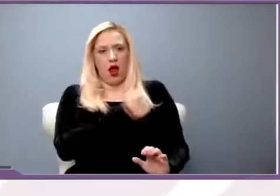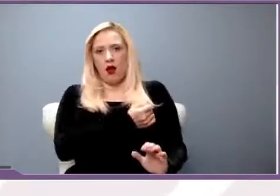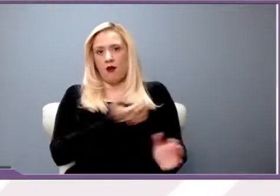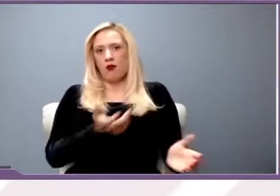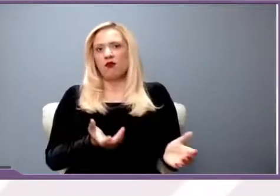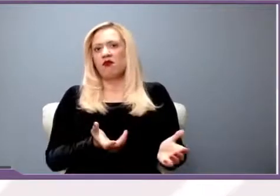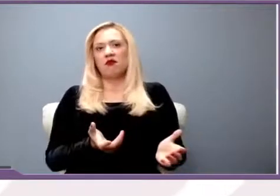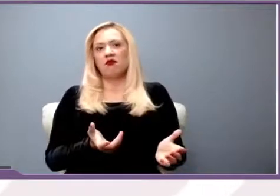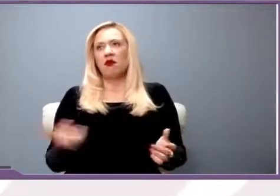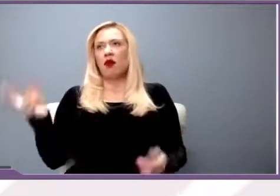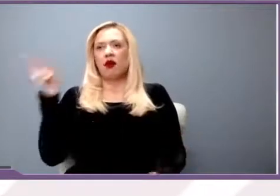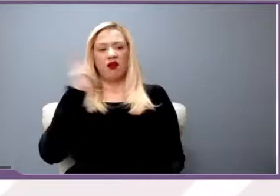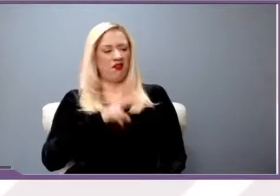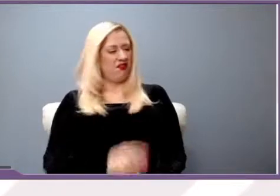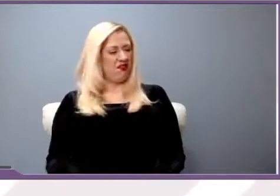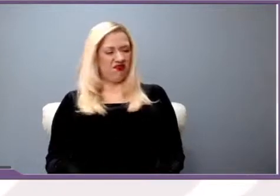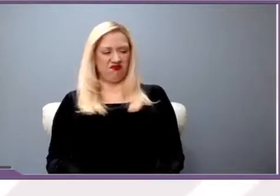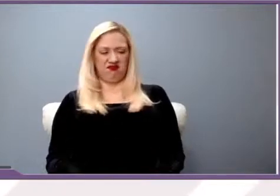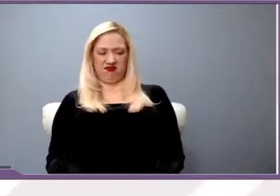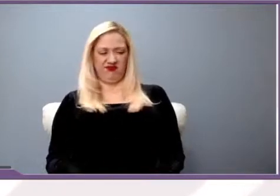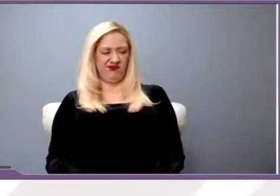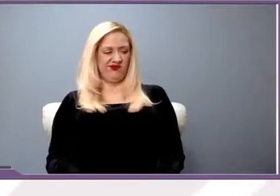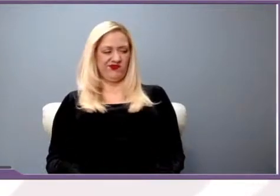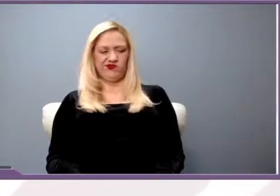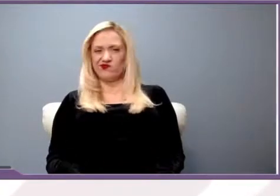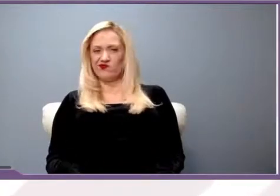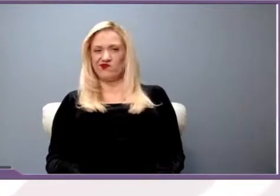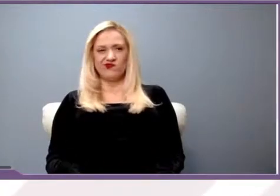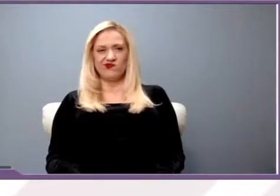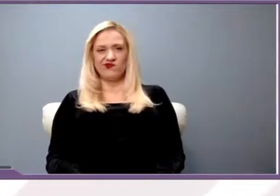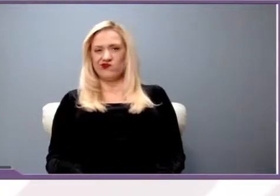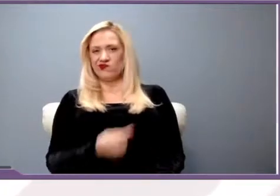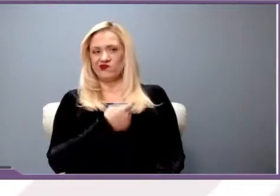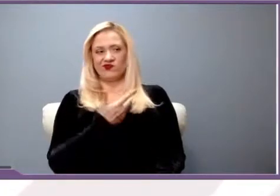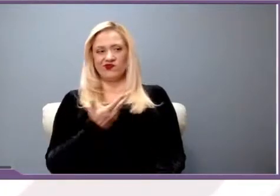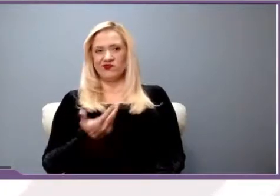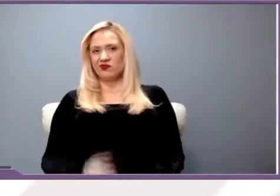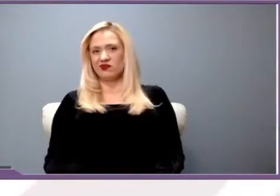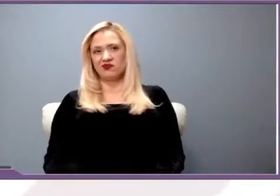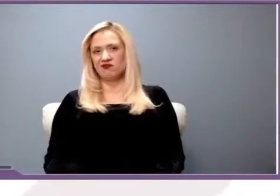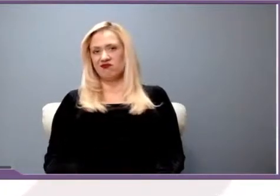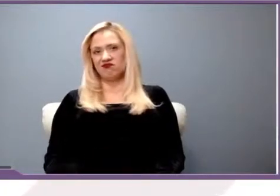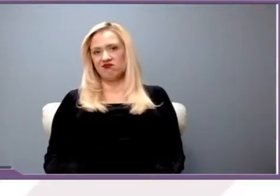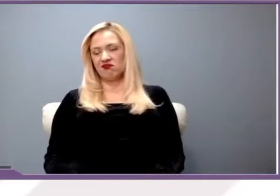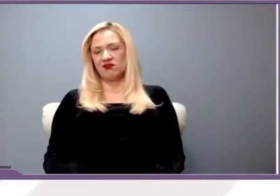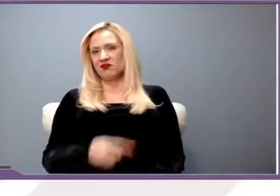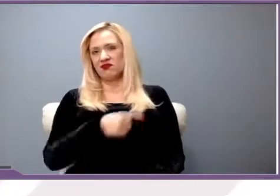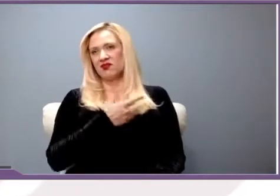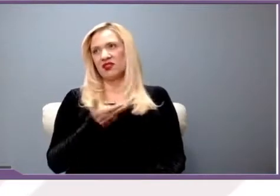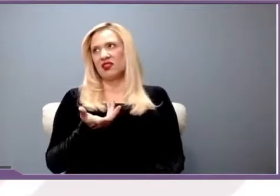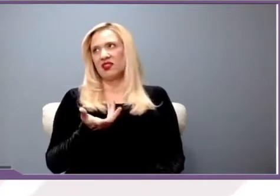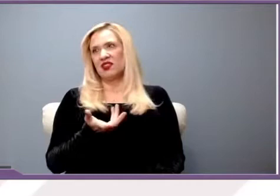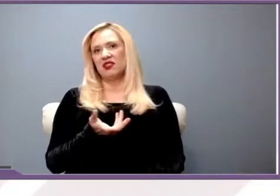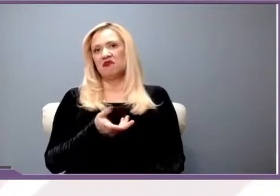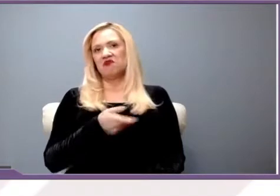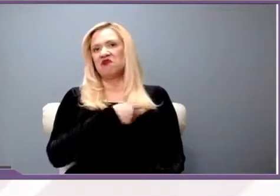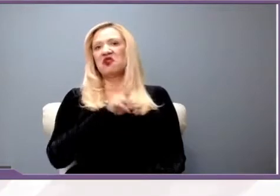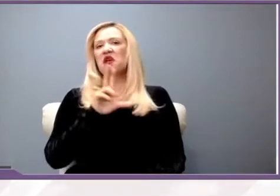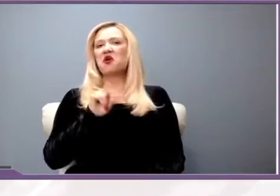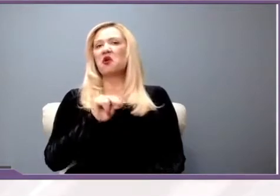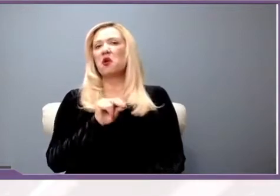nos mira de una manera en la que no podemos tener lo que conocemos como amor